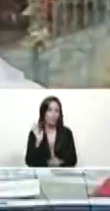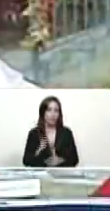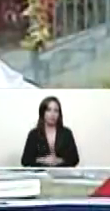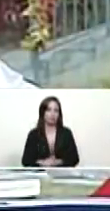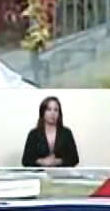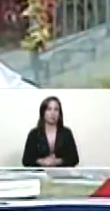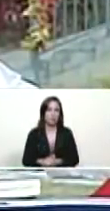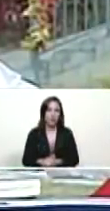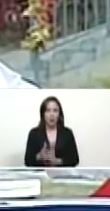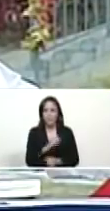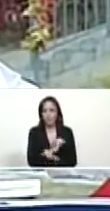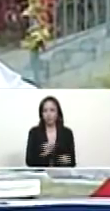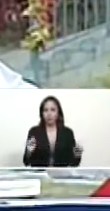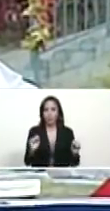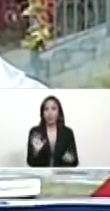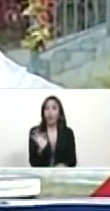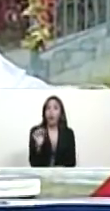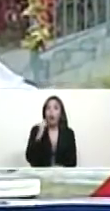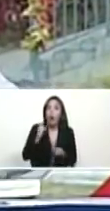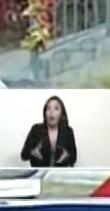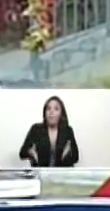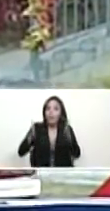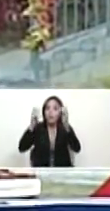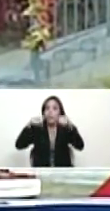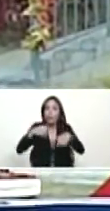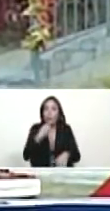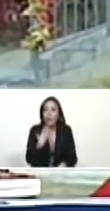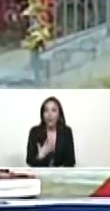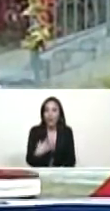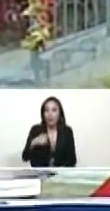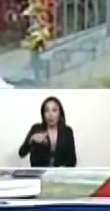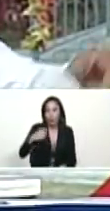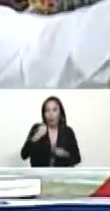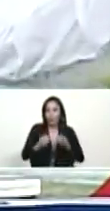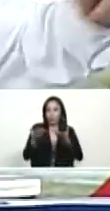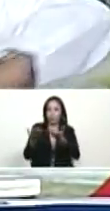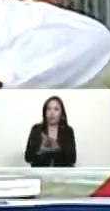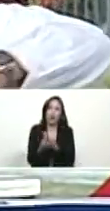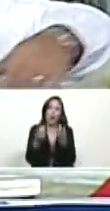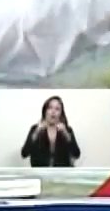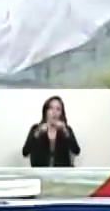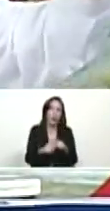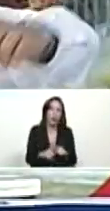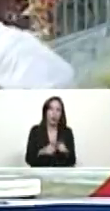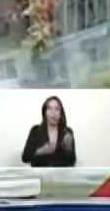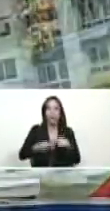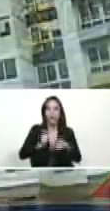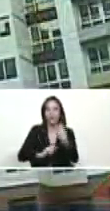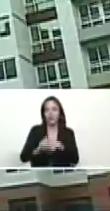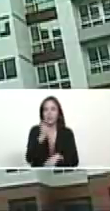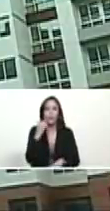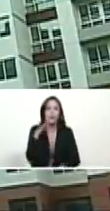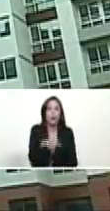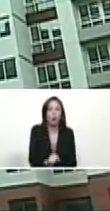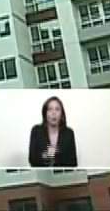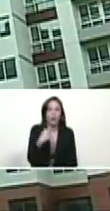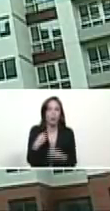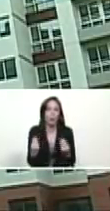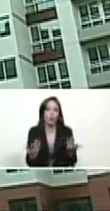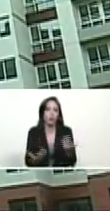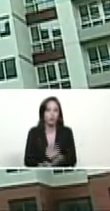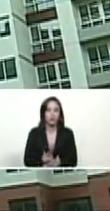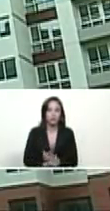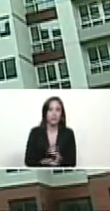Un apartamento de esto tan bello como entregué yo hoy. ¿Cuánto le costaría en el mercado de la calle, en el capitalista, en el capitalismo